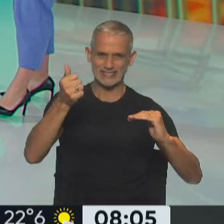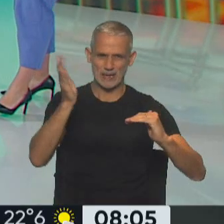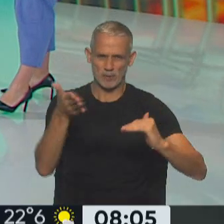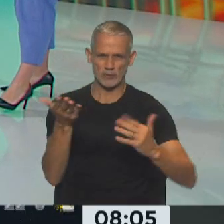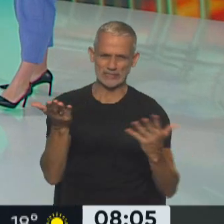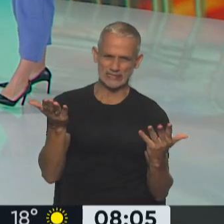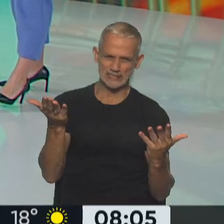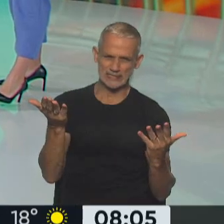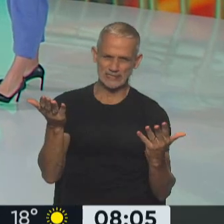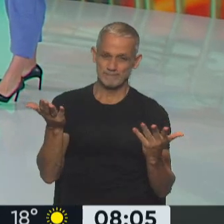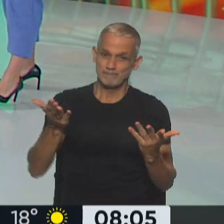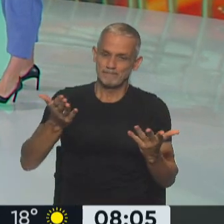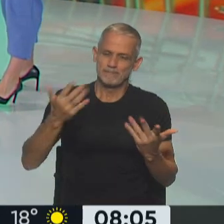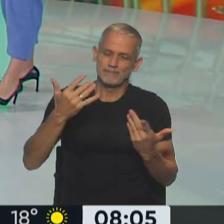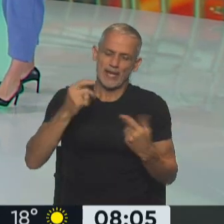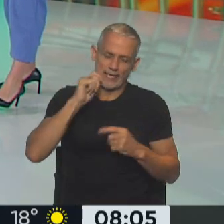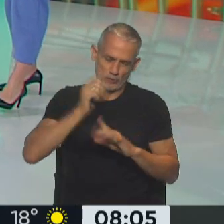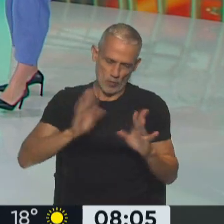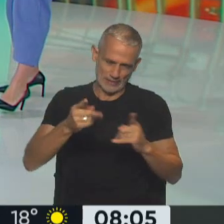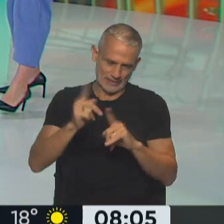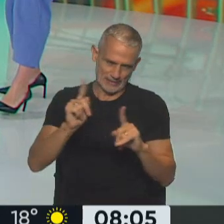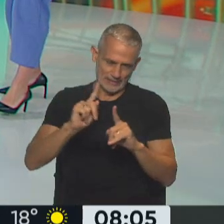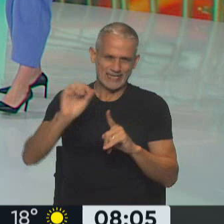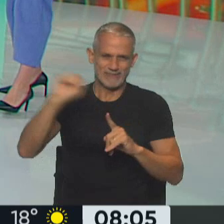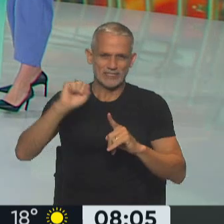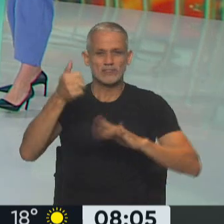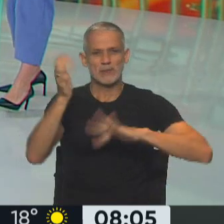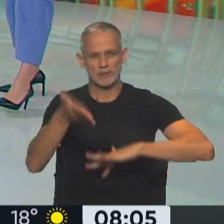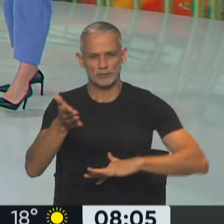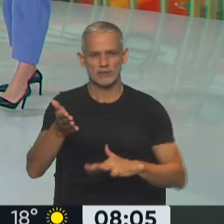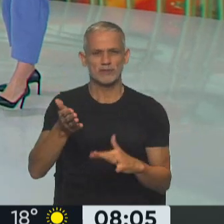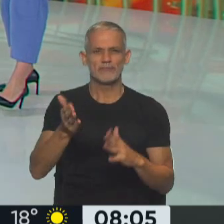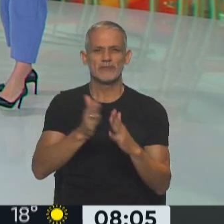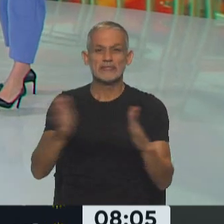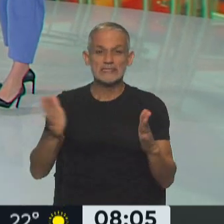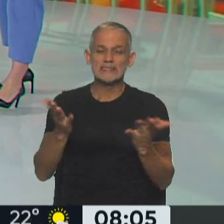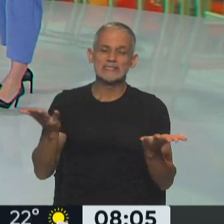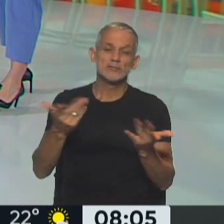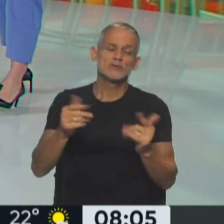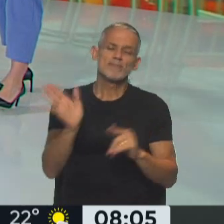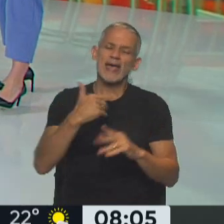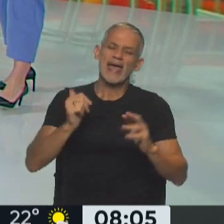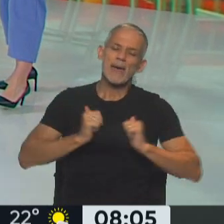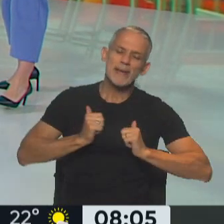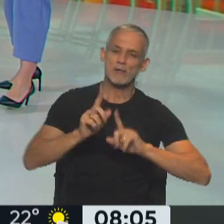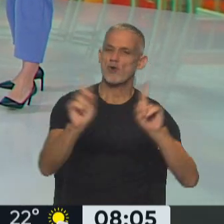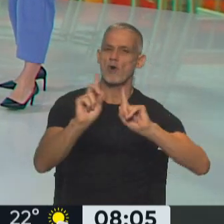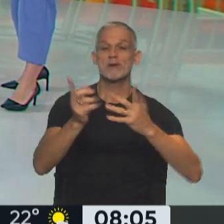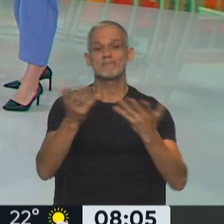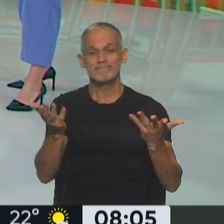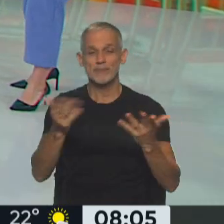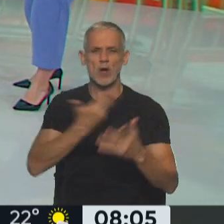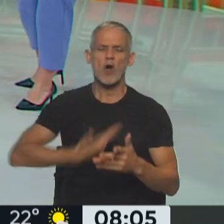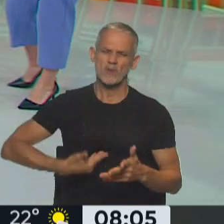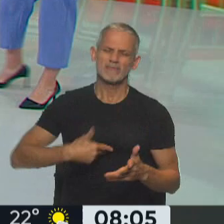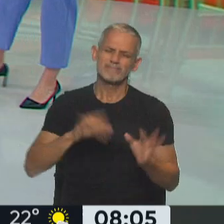antipático, naturalmente. Al mismo tiempo, no te diría esperado por ahí en esta magnitud, pero sí el